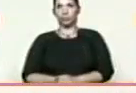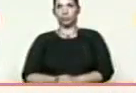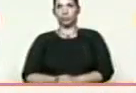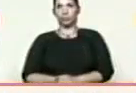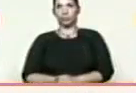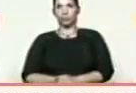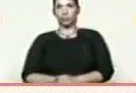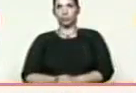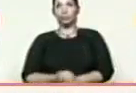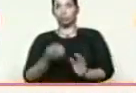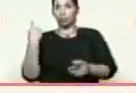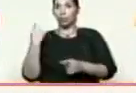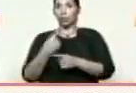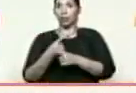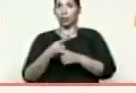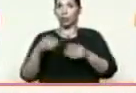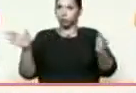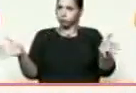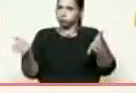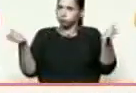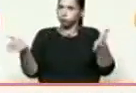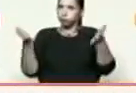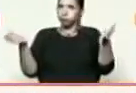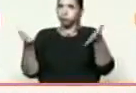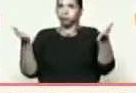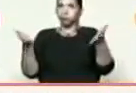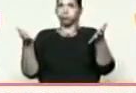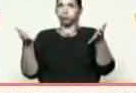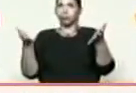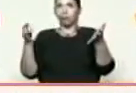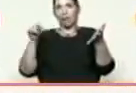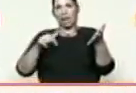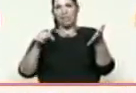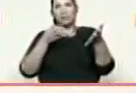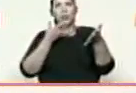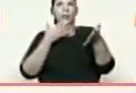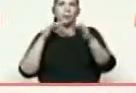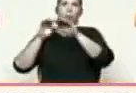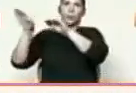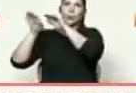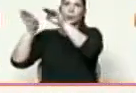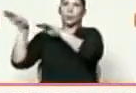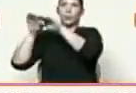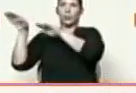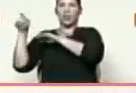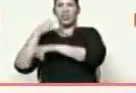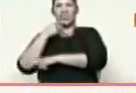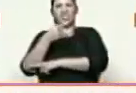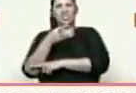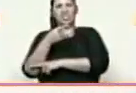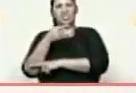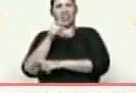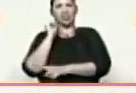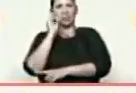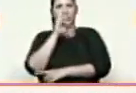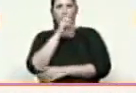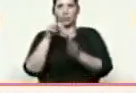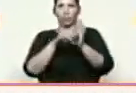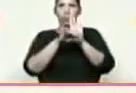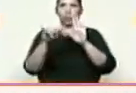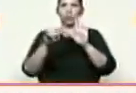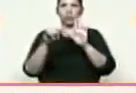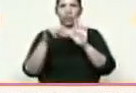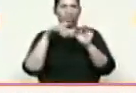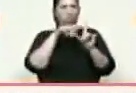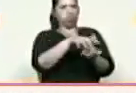Debemos reivindicarla. Aquí se han dedicado en Venezuela y en el exterior a minimizar la Asamblea Constituyente, a